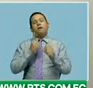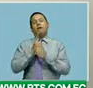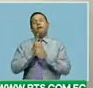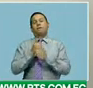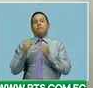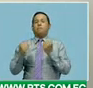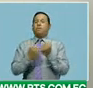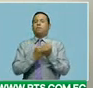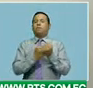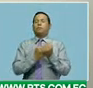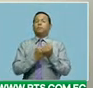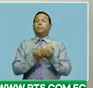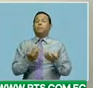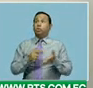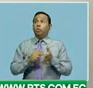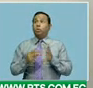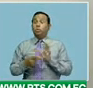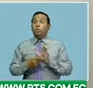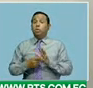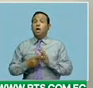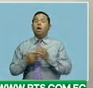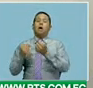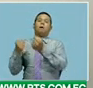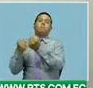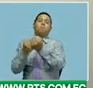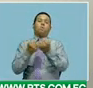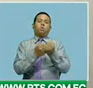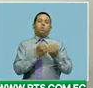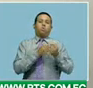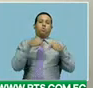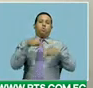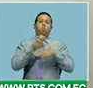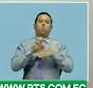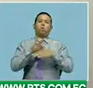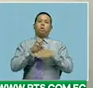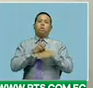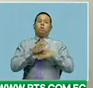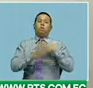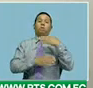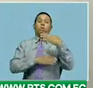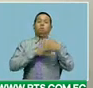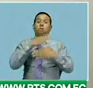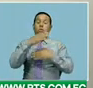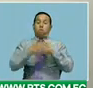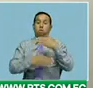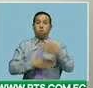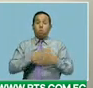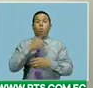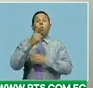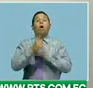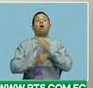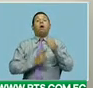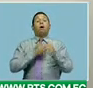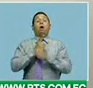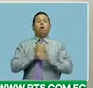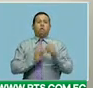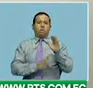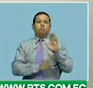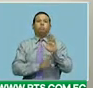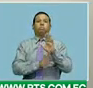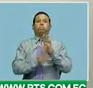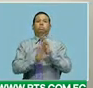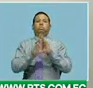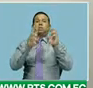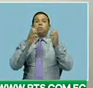de sostenerse durante el próximo año, año y medio, hasta que los mercados vuelvan a recuperarse. Los mercados